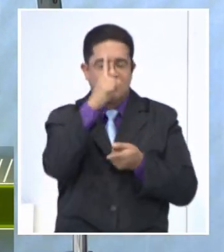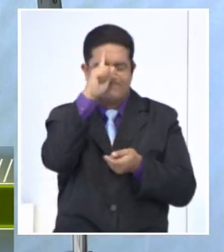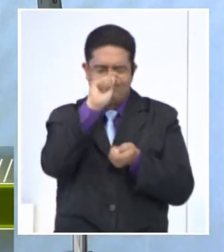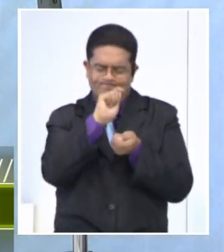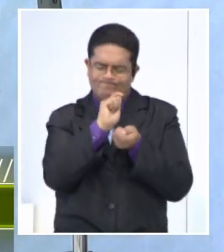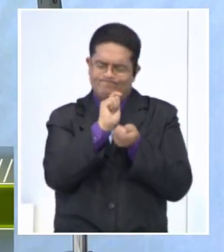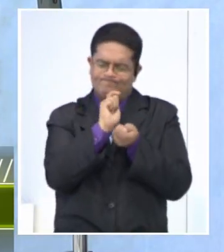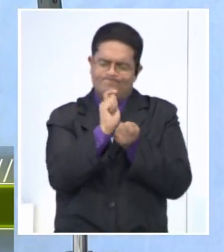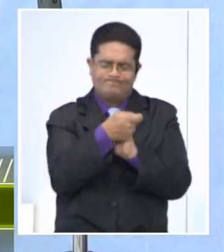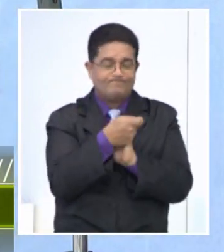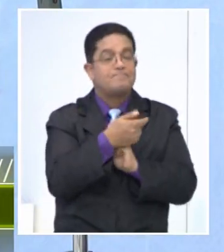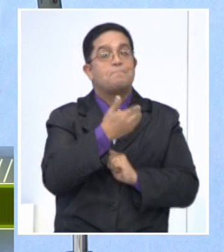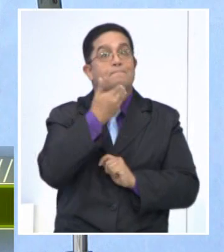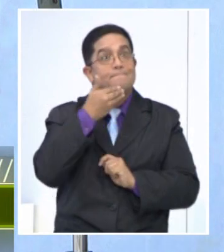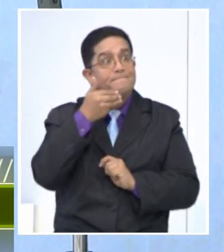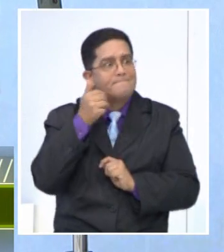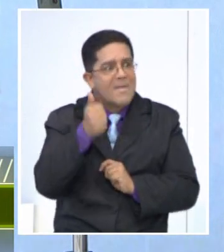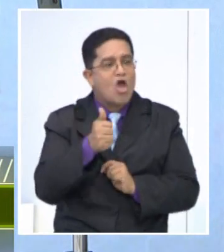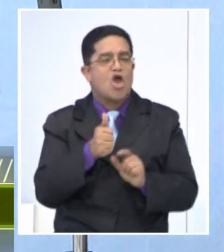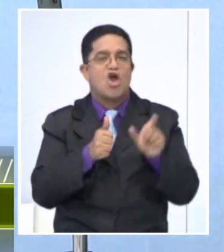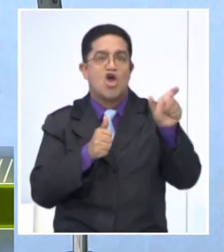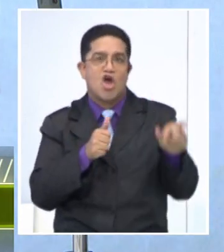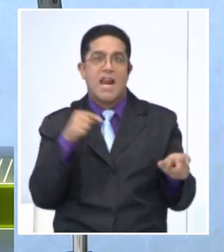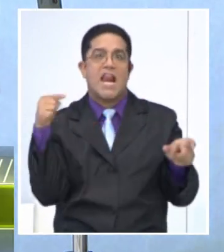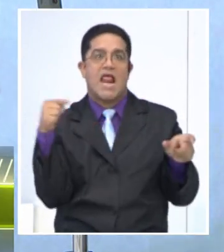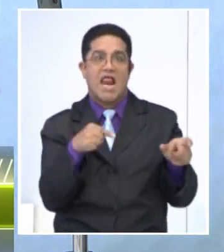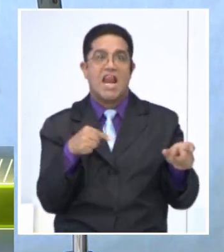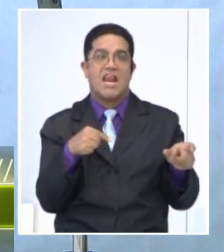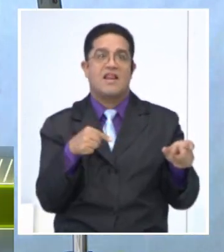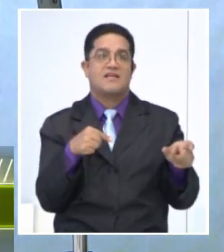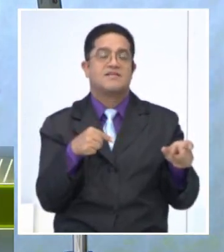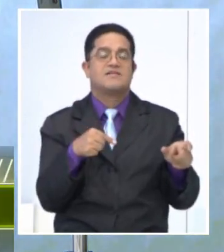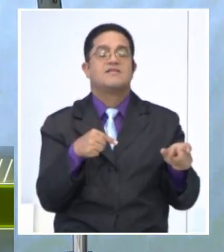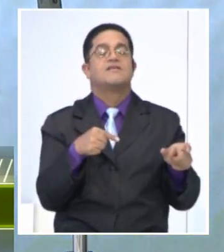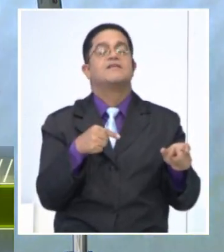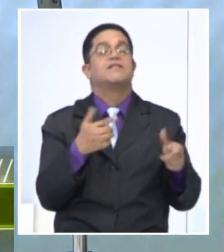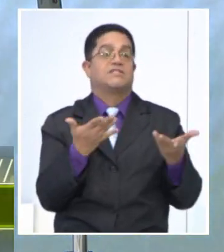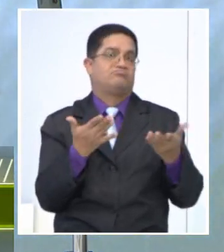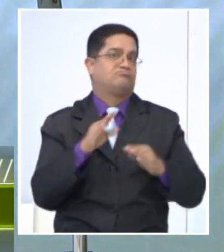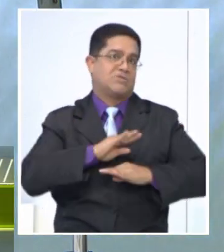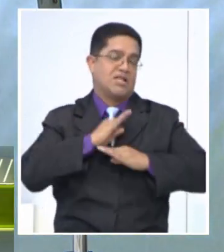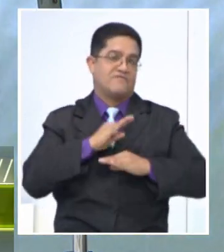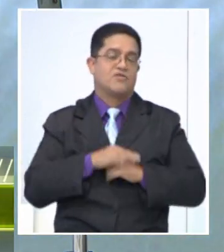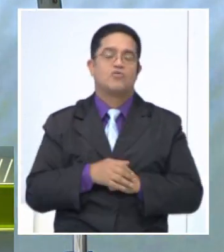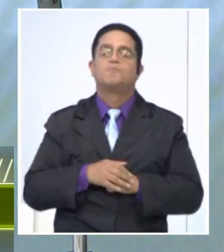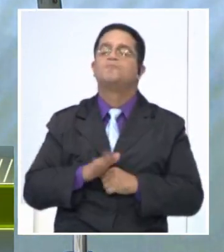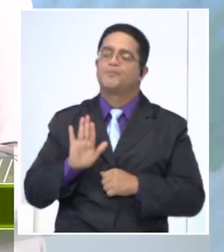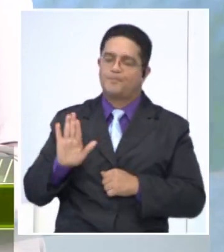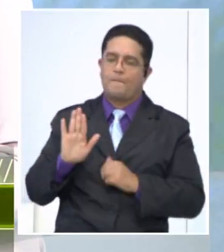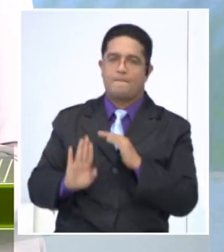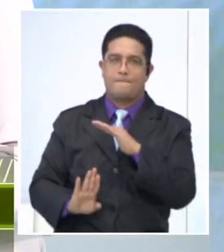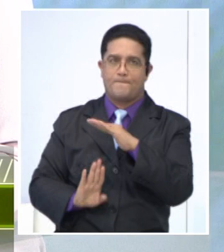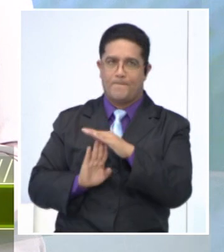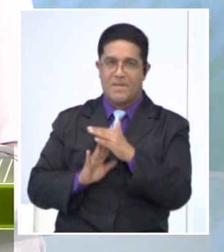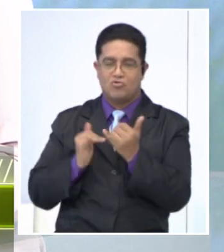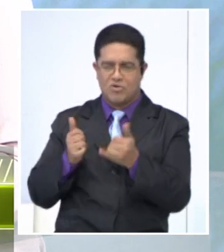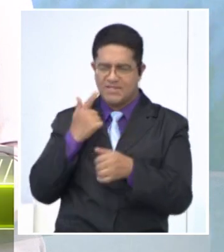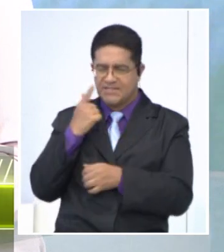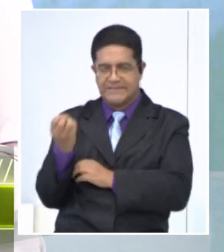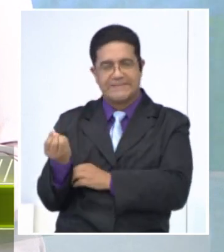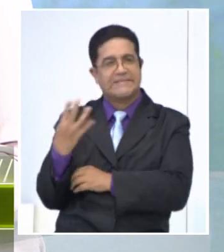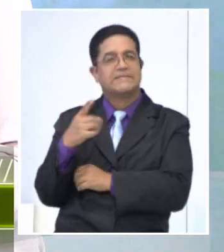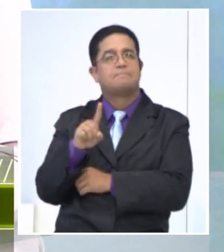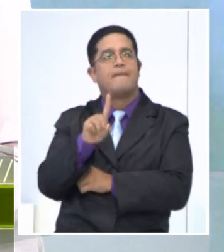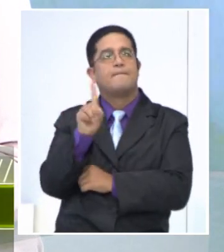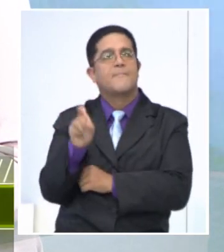alguien, mejorar, cambiar, y realmente pues es muy satisfactorio. Vamos a irnos a la pausa, nos llegó una pregunta justamente